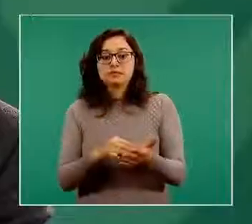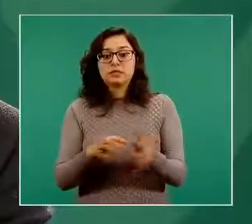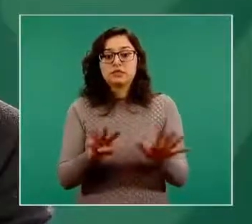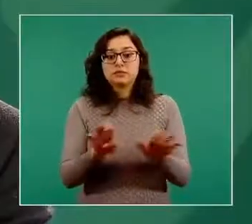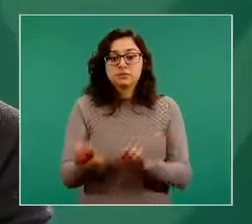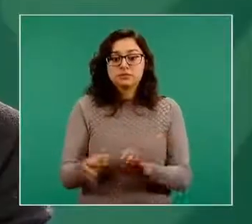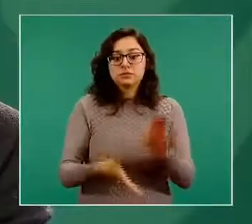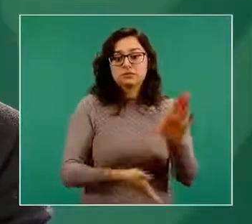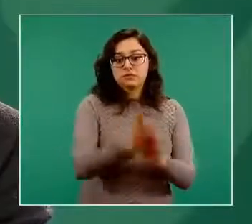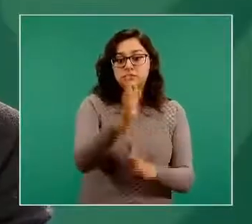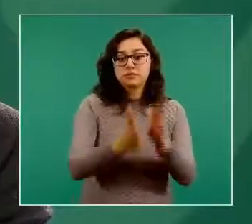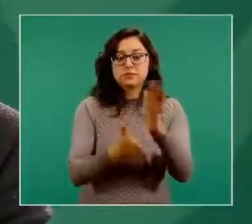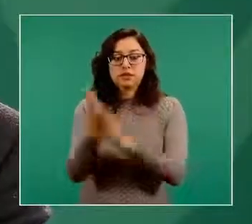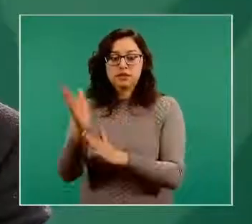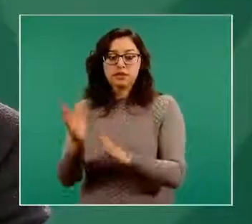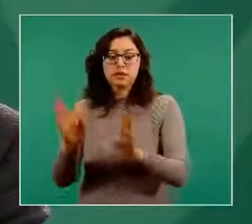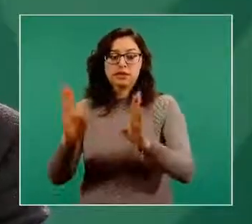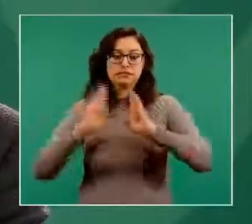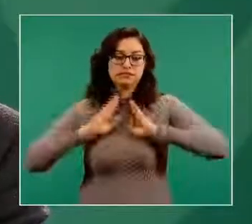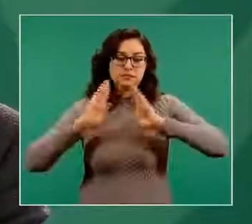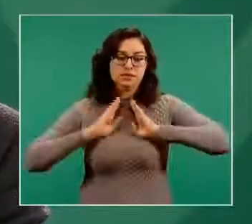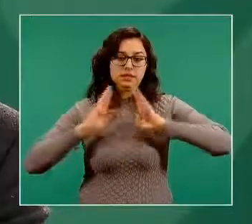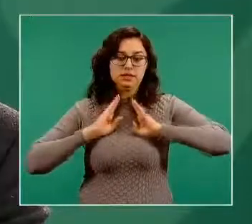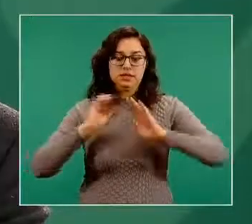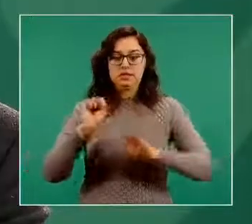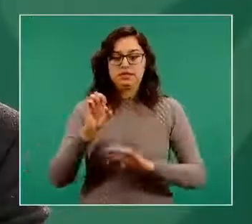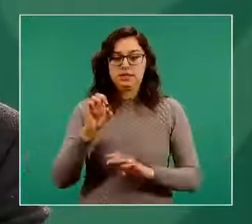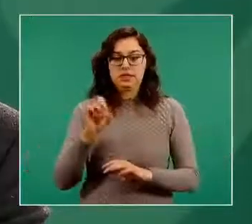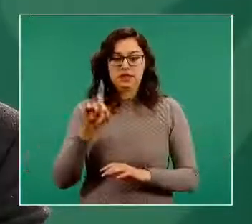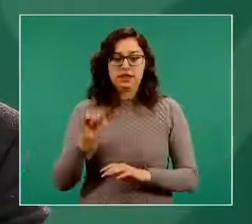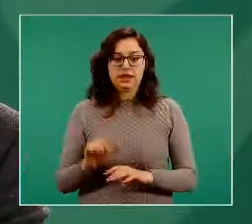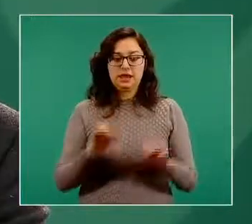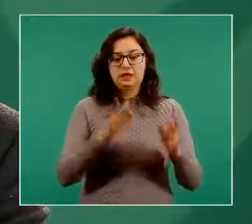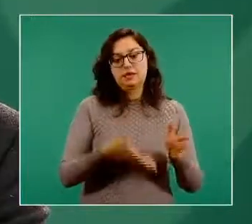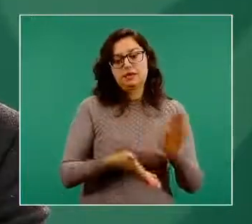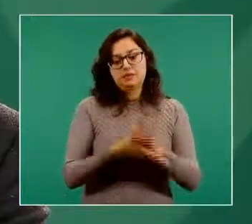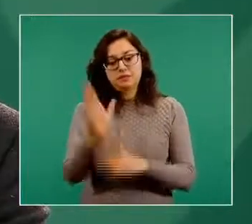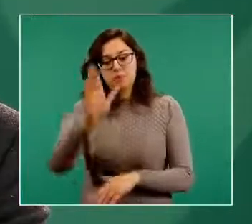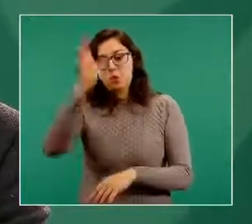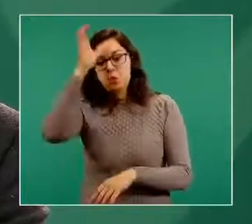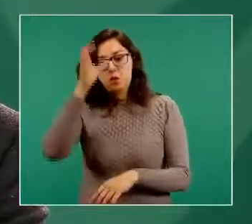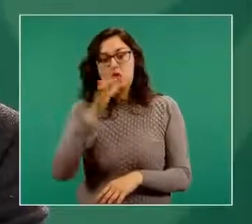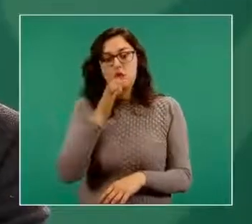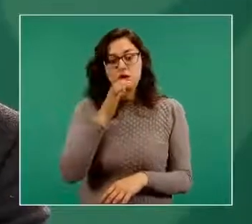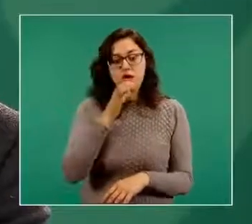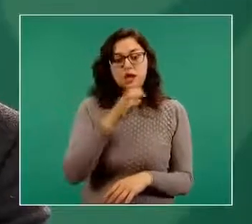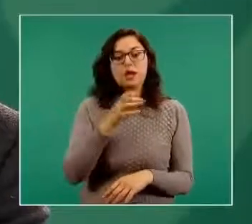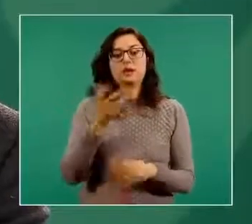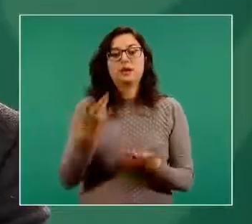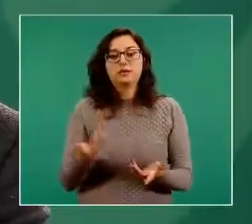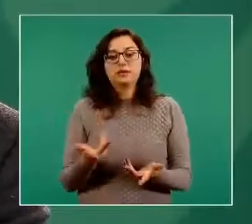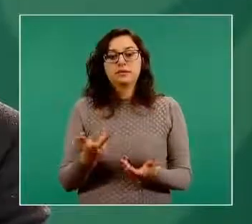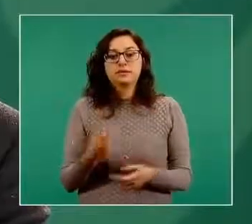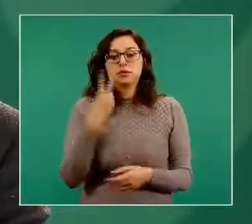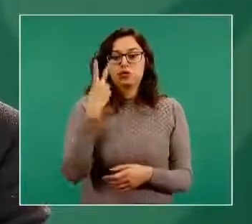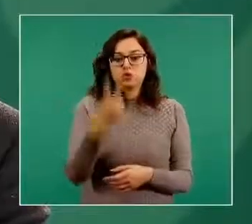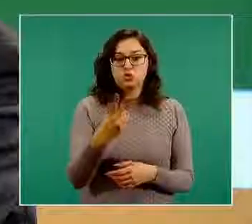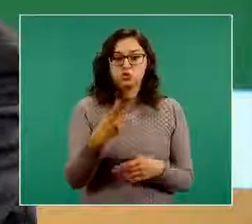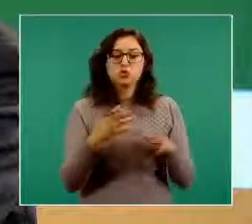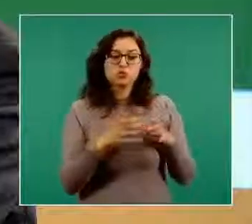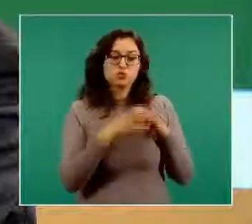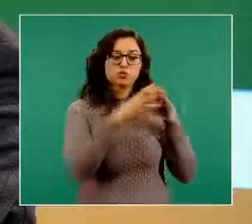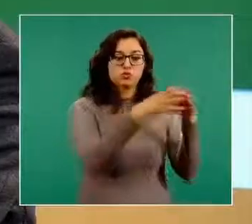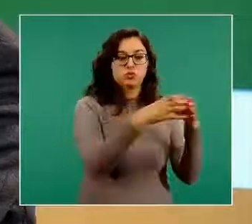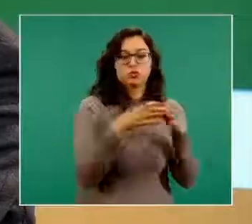a cargo de la Secretaría de la Defensa Nacional hacia Saltillo, Coahuila, y ambos paquetes serán para cubrir